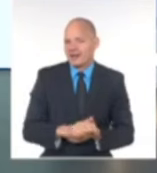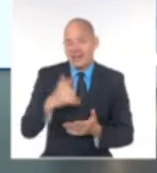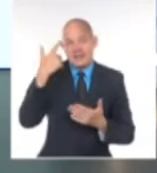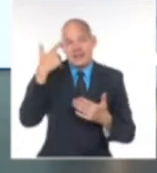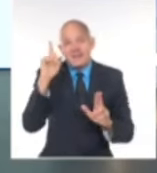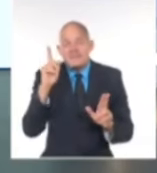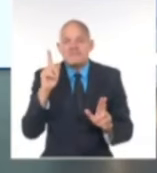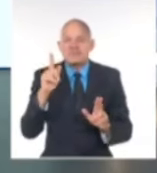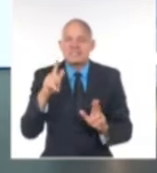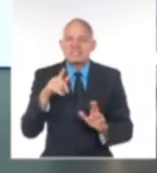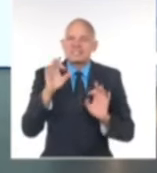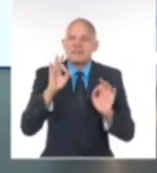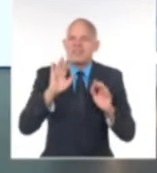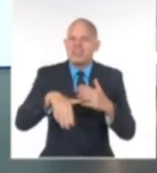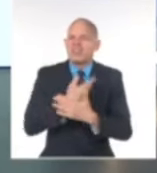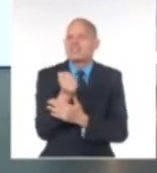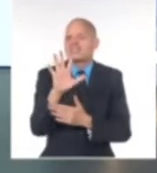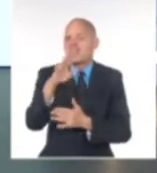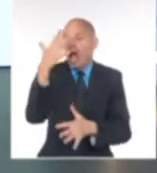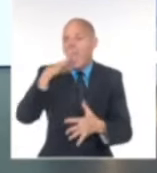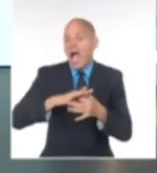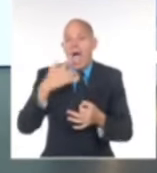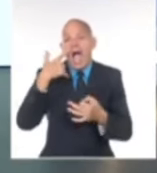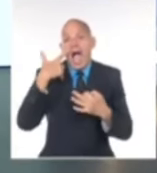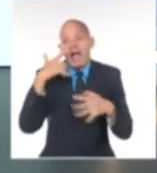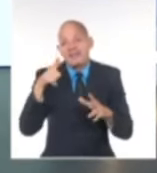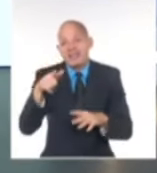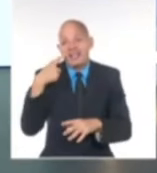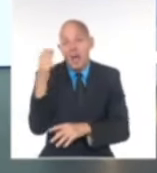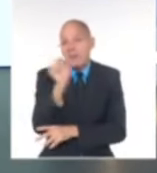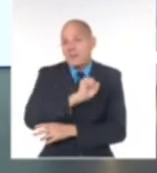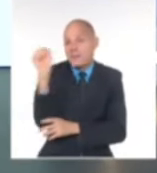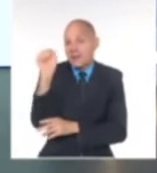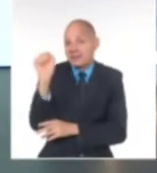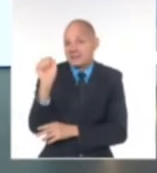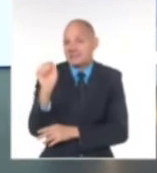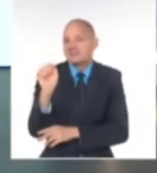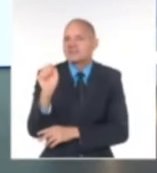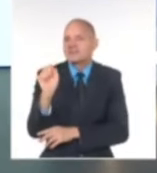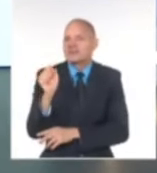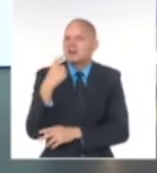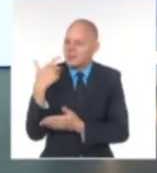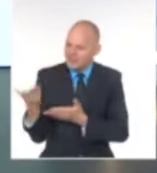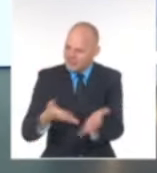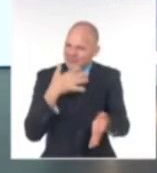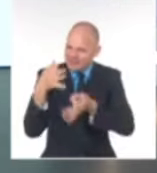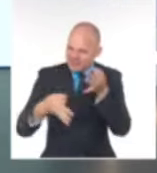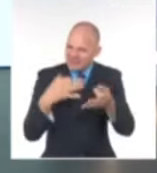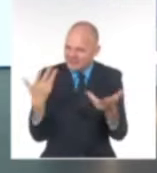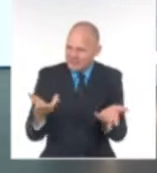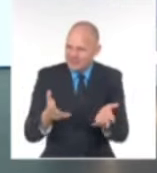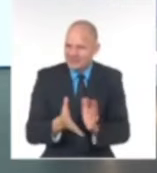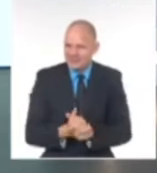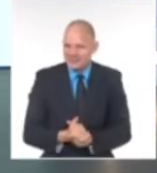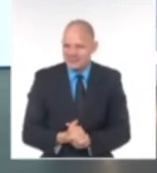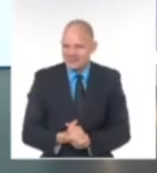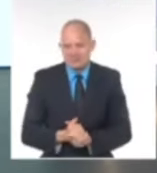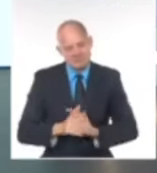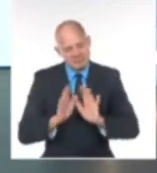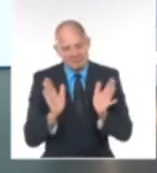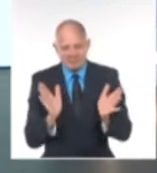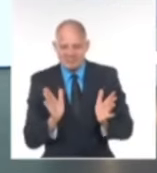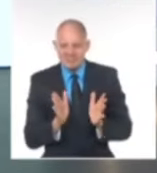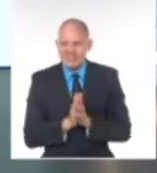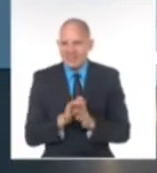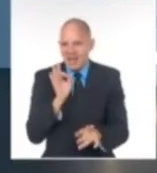ansias este 5 de agosto y Mijaín no nos defraudó. Te dejamos con todos los pormenores. Adelante. Muchísimas gracias. Ya estamos iniciando